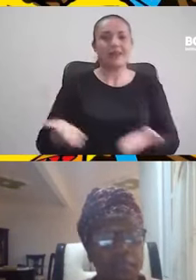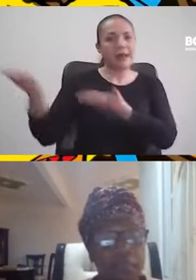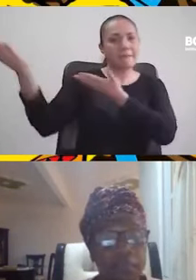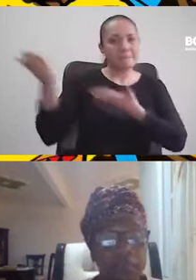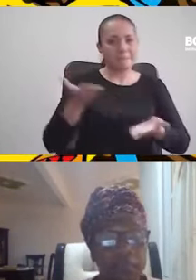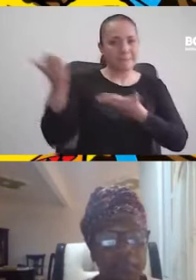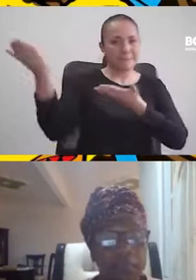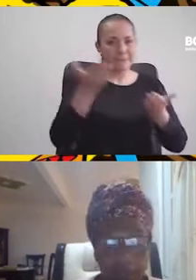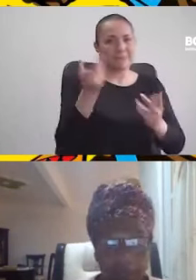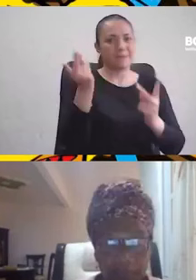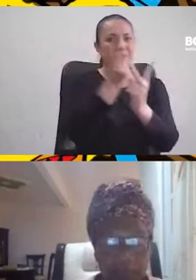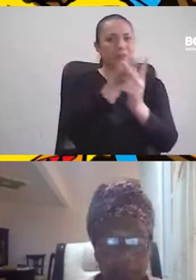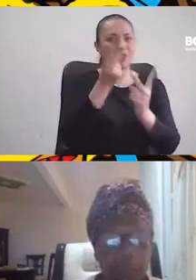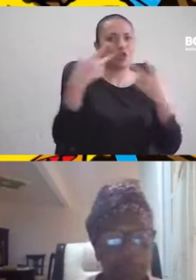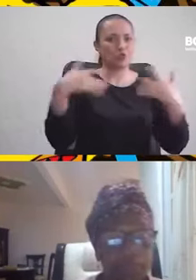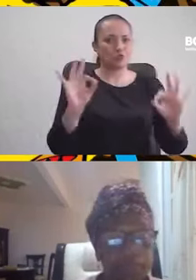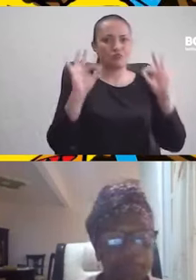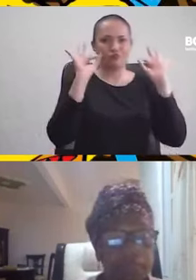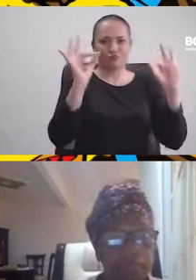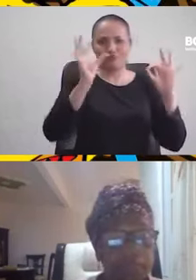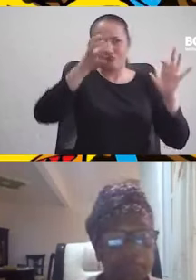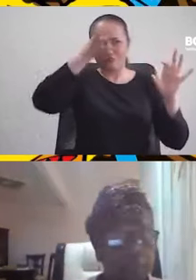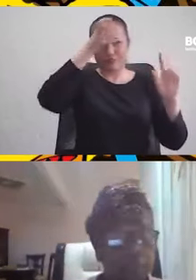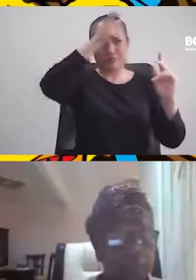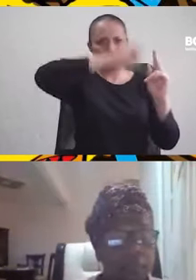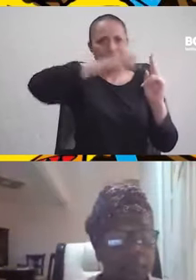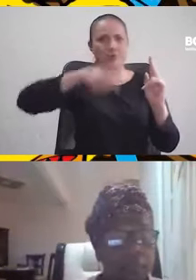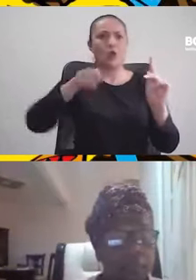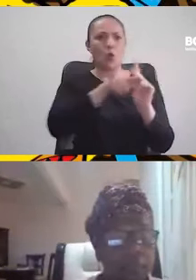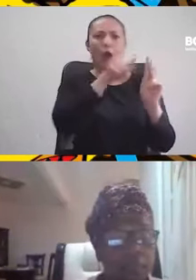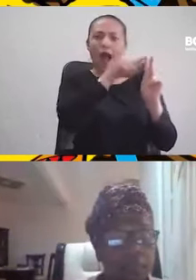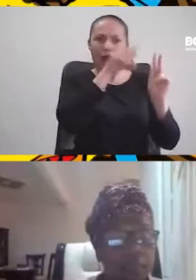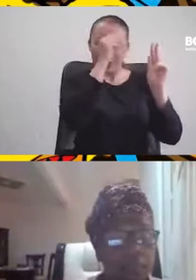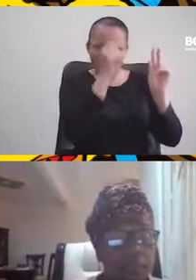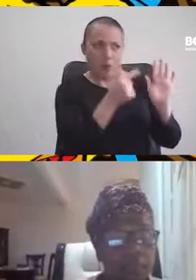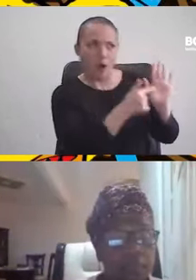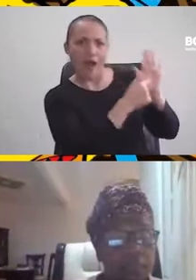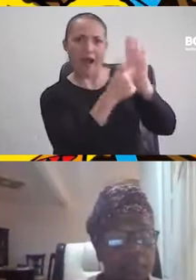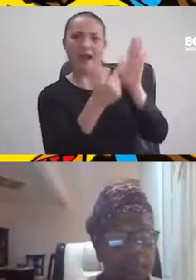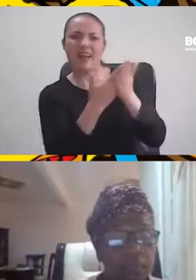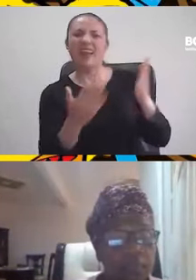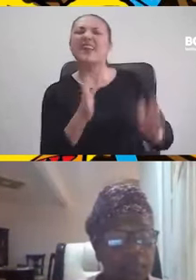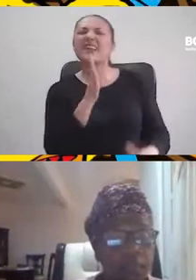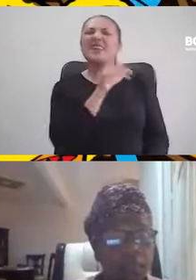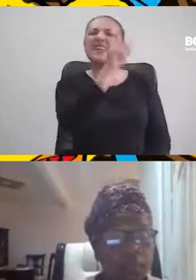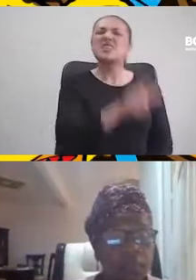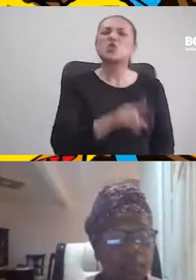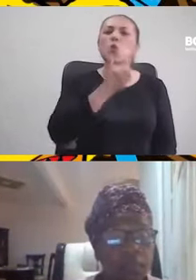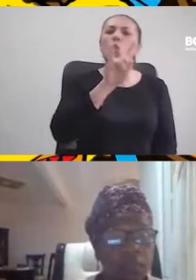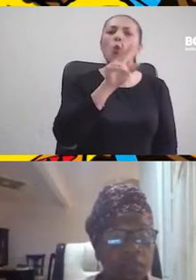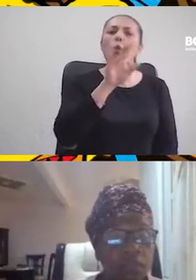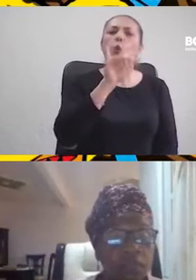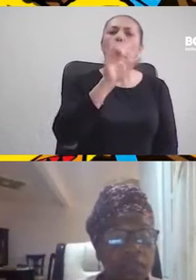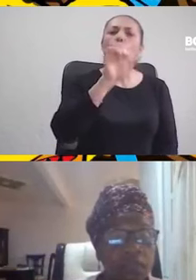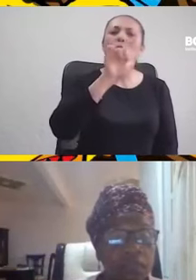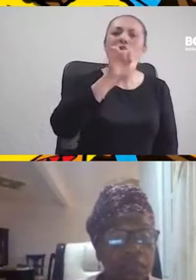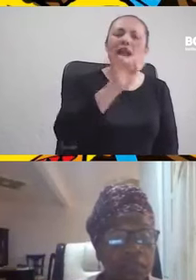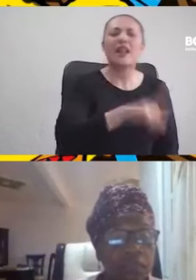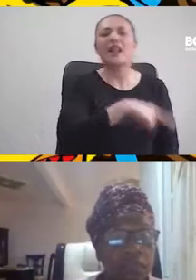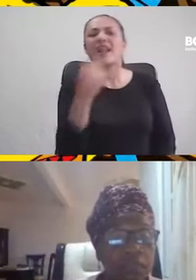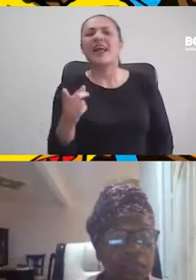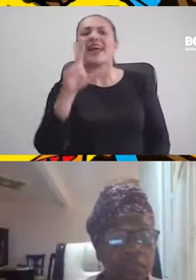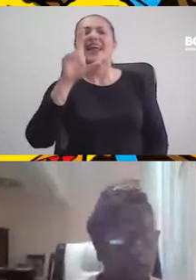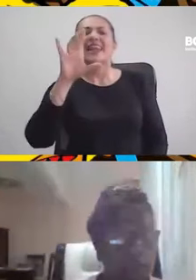dos maestros. Y bueno, ¿quién es Uriel Cassiani? ¿Quién es Regina Miranda?